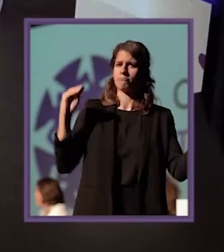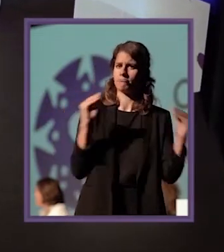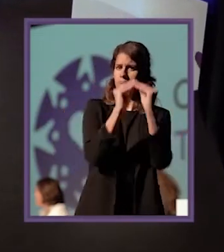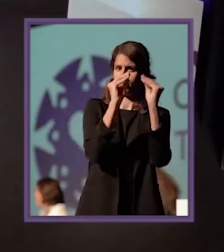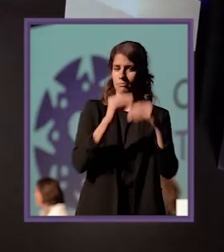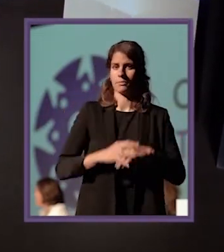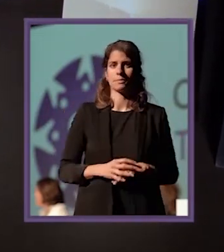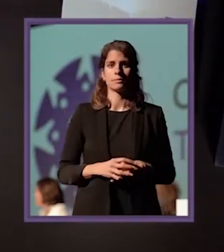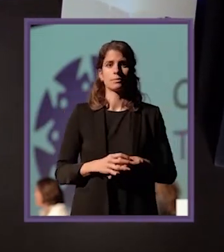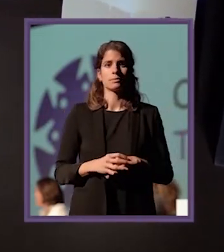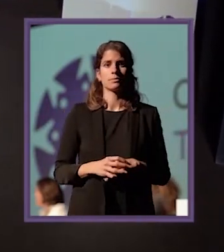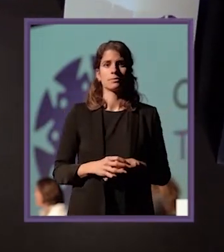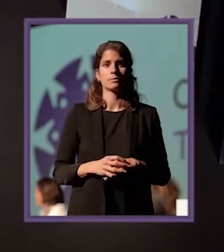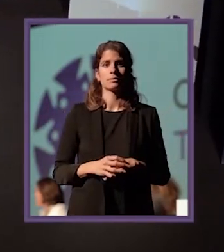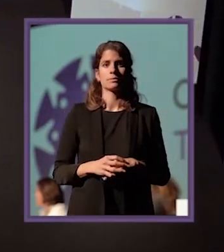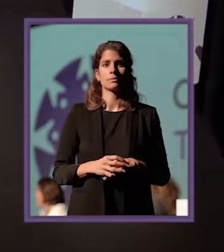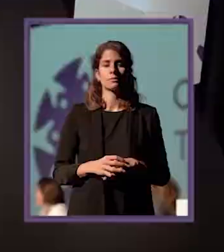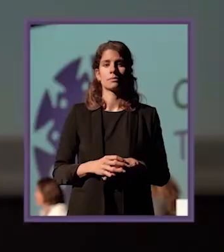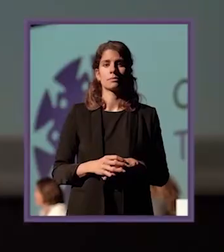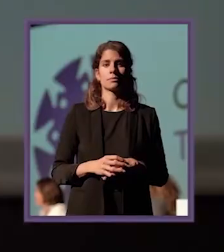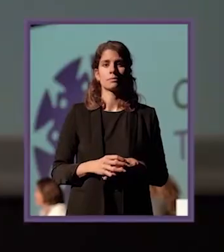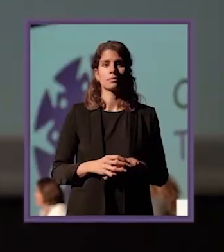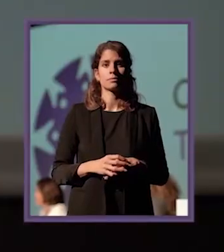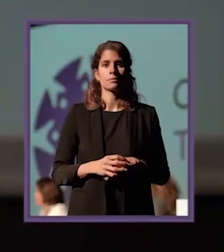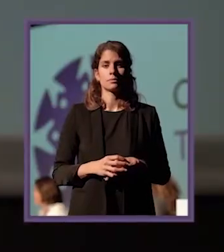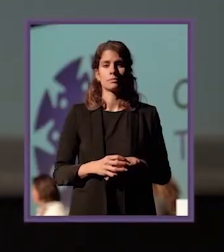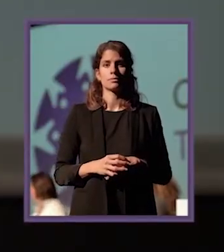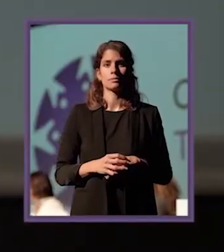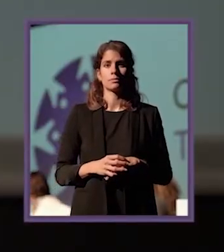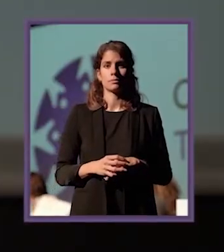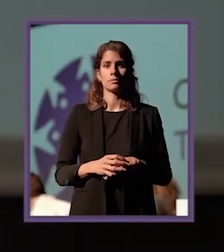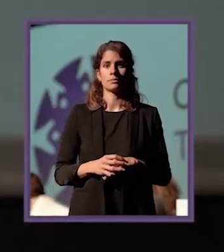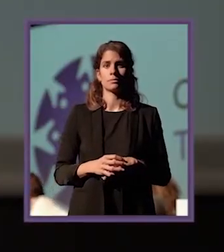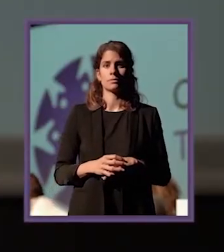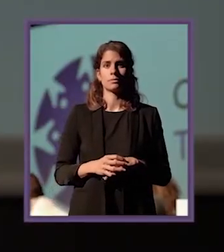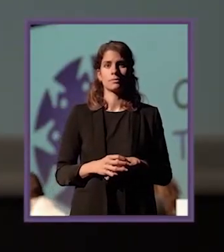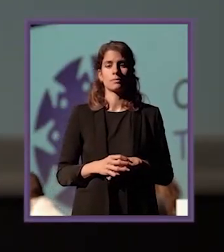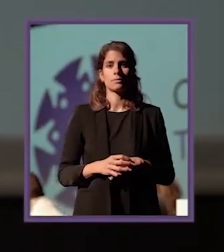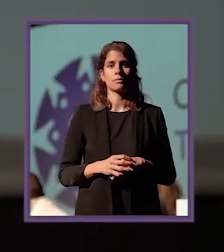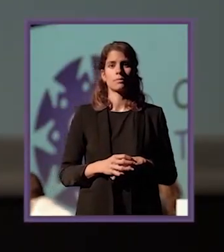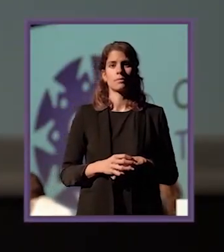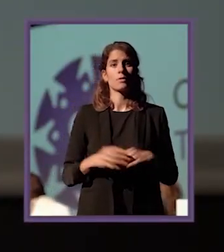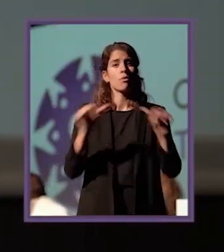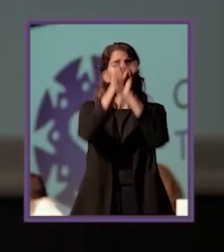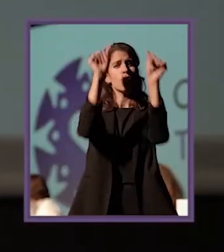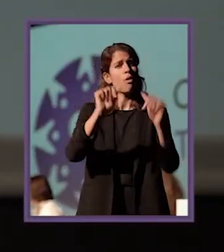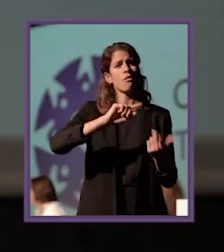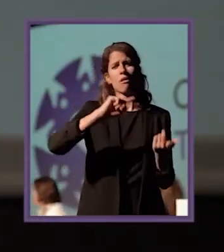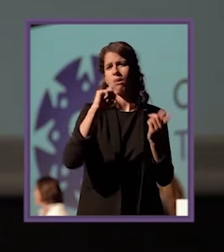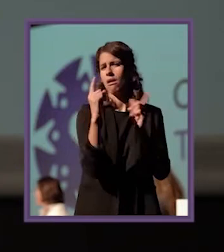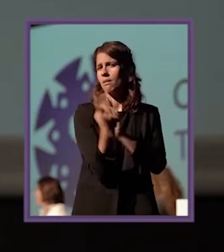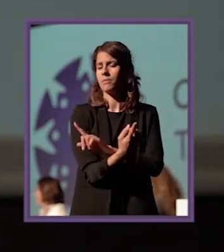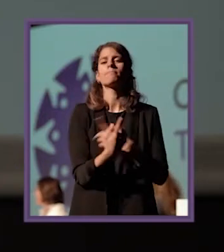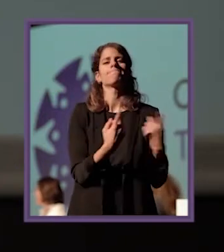la necesidad de un cambio de modelo, de una diversificación en